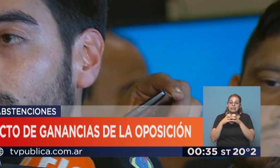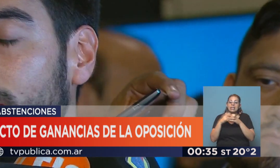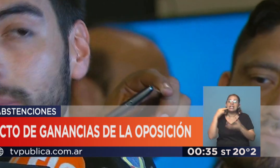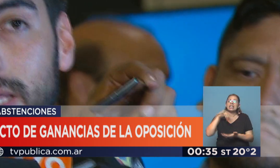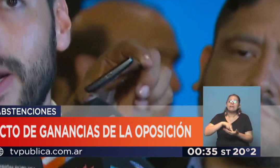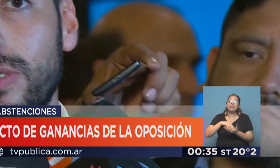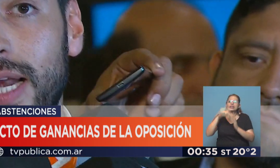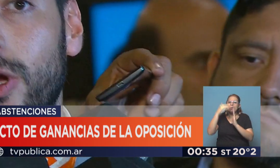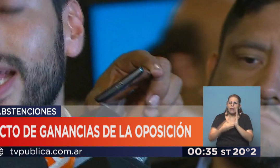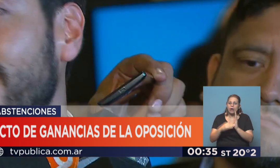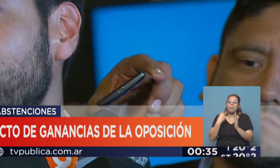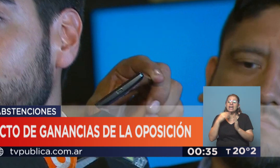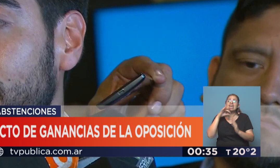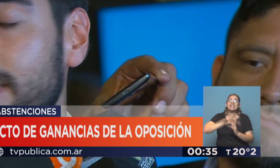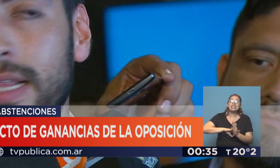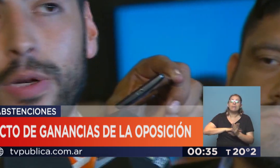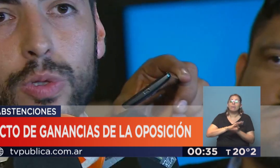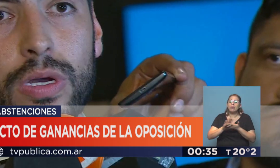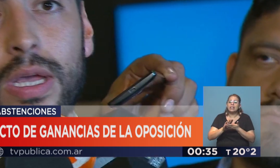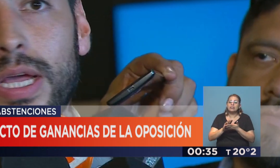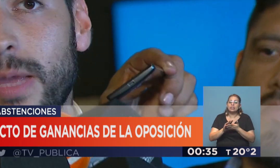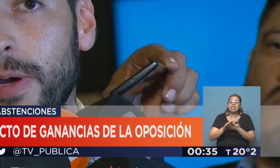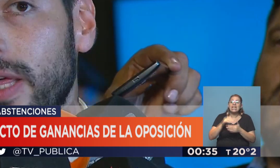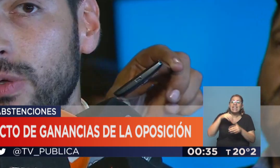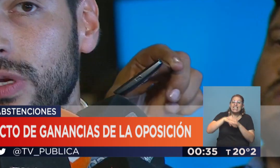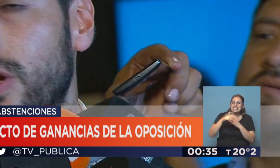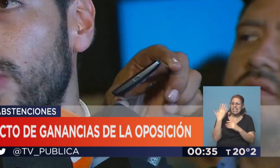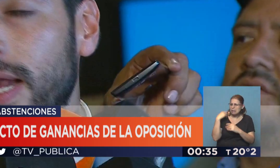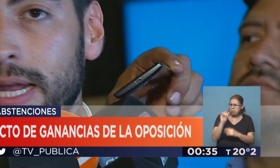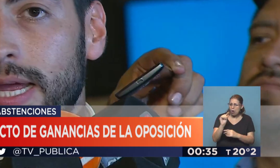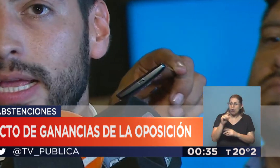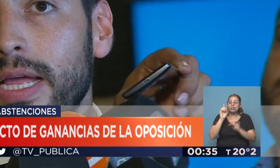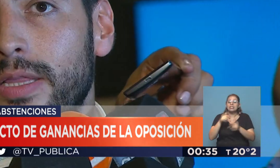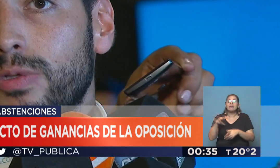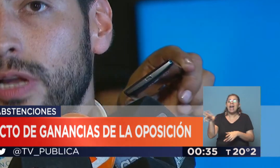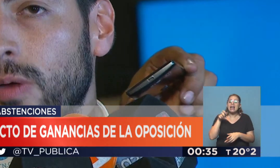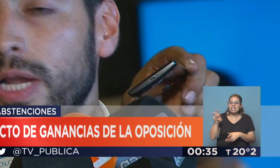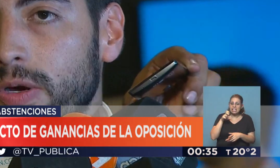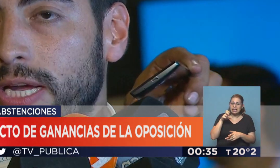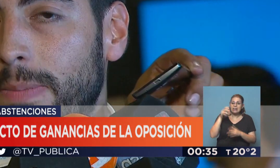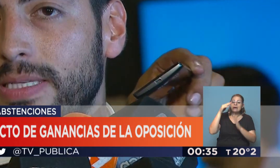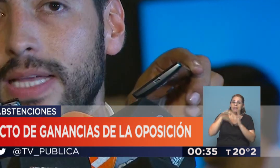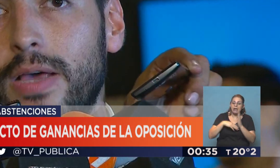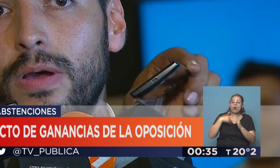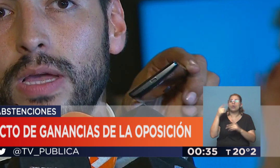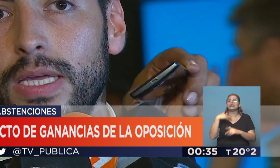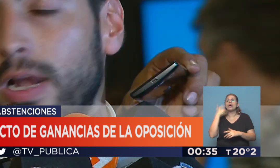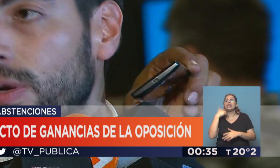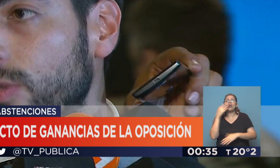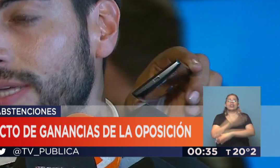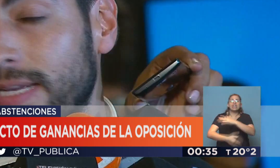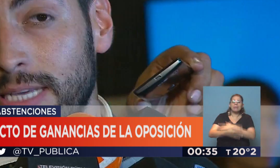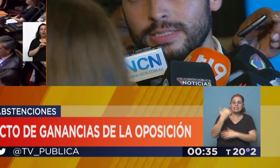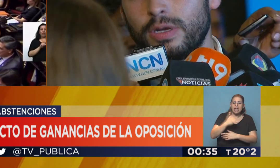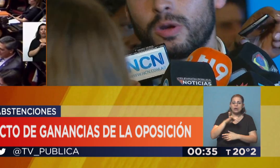tributaria, fundamentalmente para los salarios que recién ingresan al tributo. Después, deducciones como la de alquiler, deducciones como el hijo discapacitado y